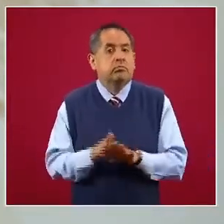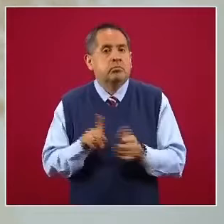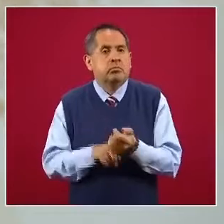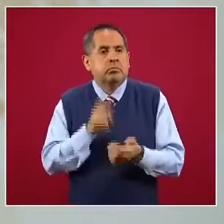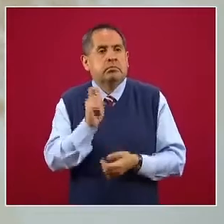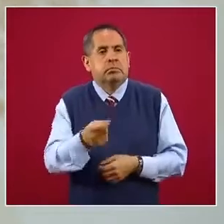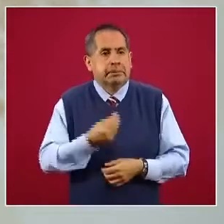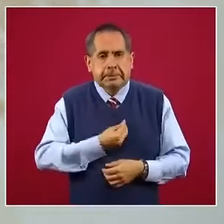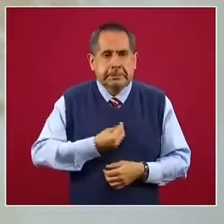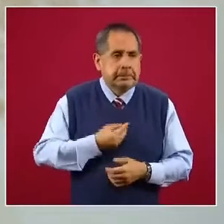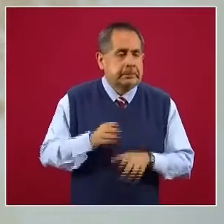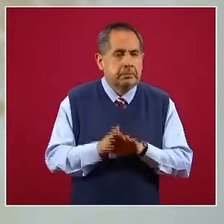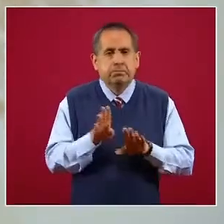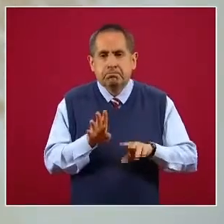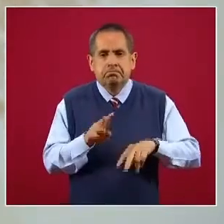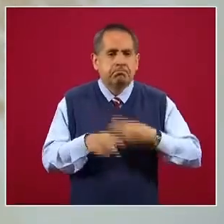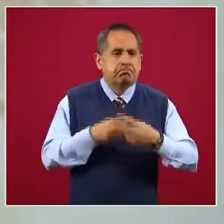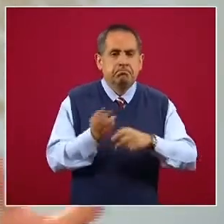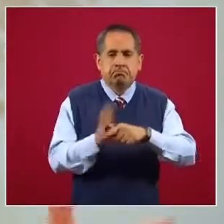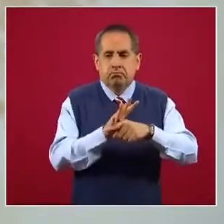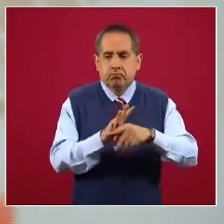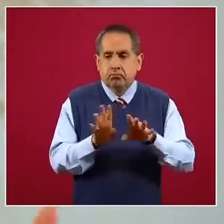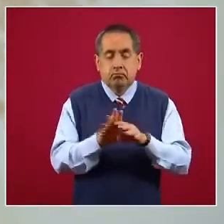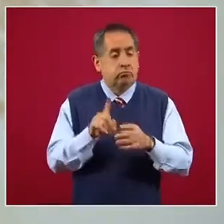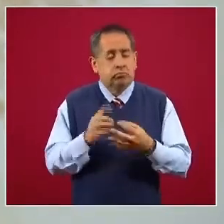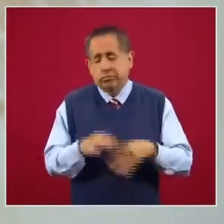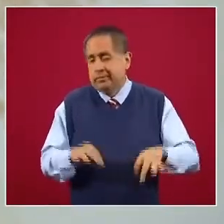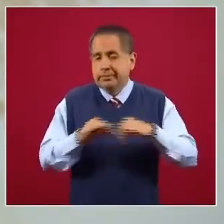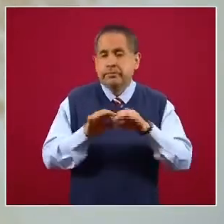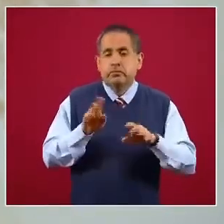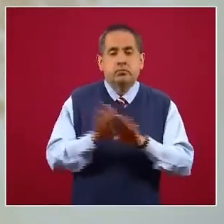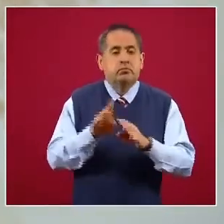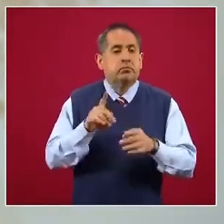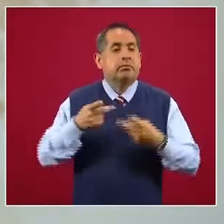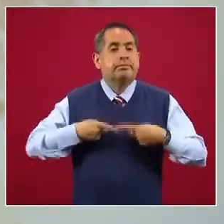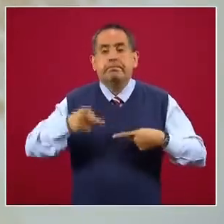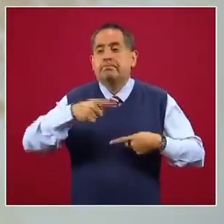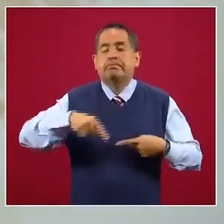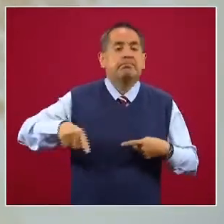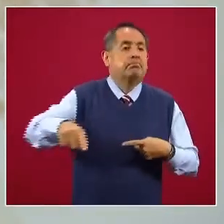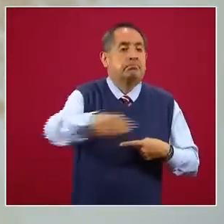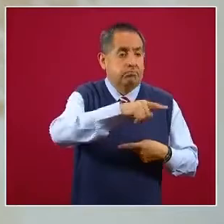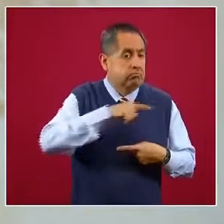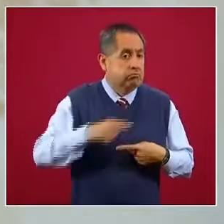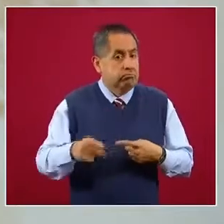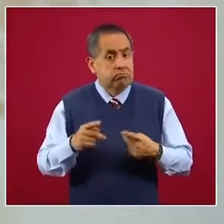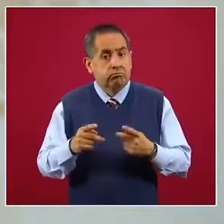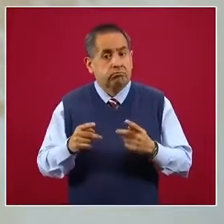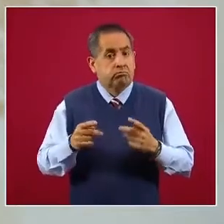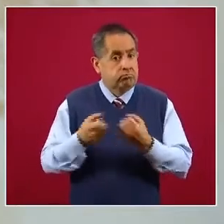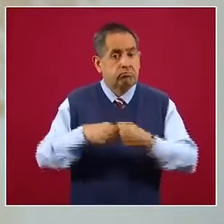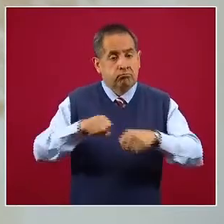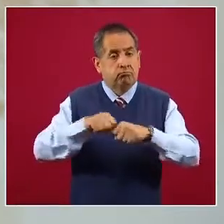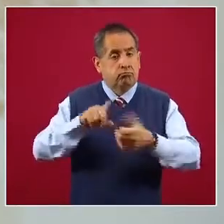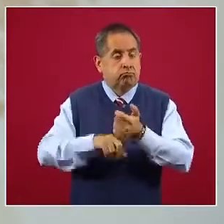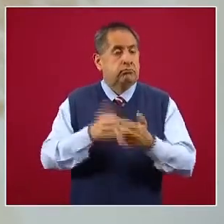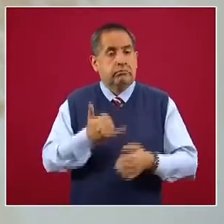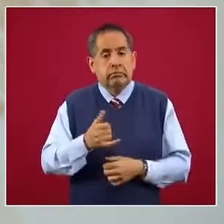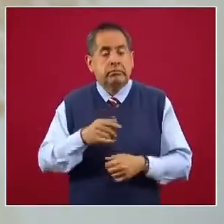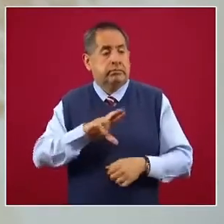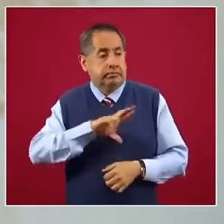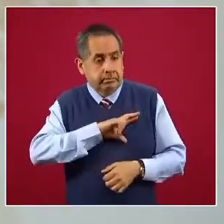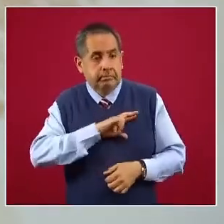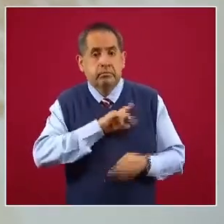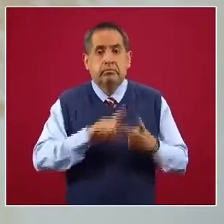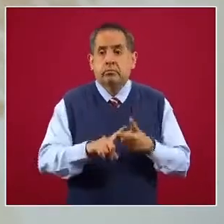enfrentado la epidemia con la contribución de una parte muy importante de la sociedad y del sector privado